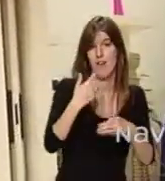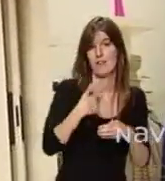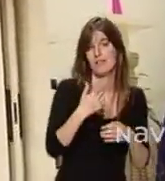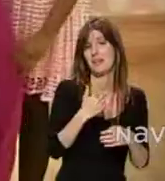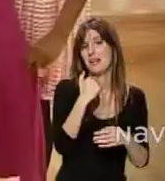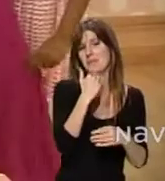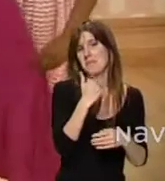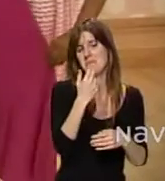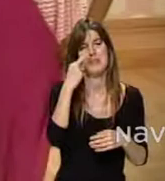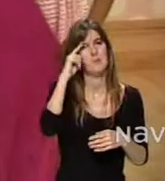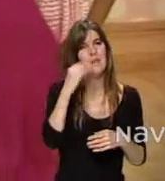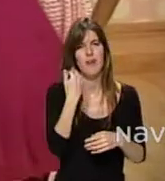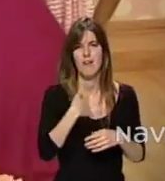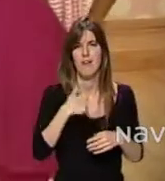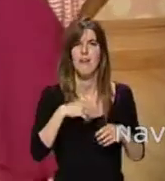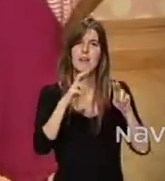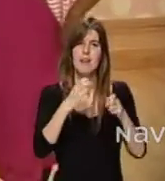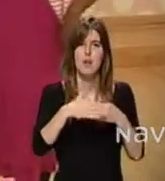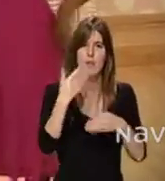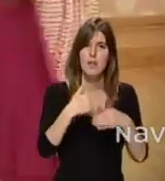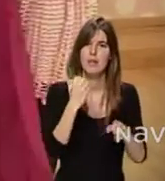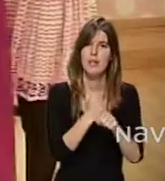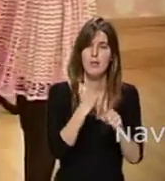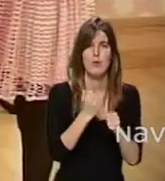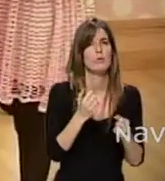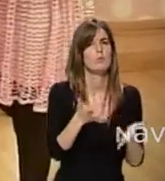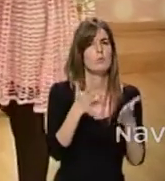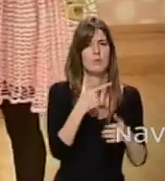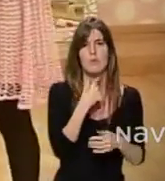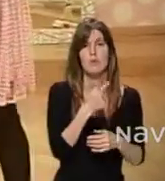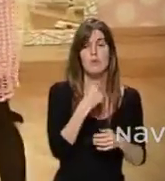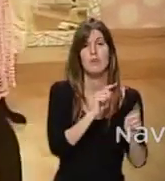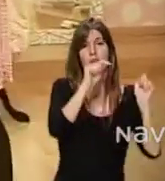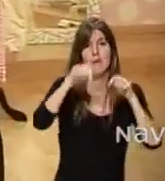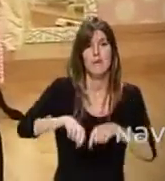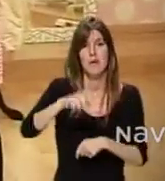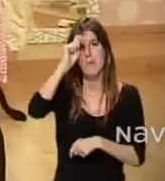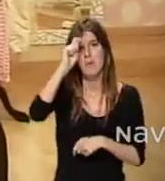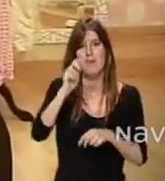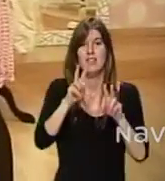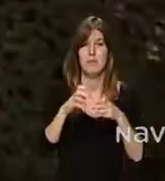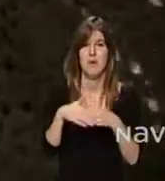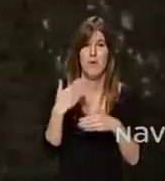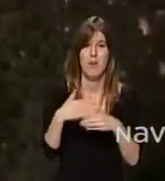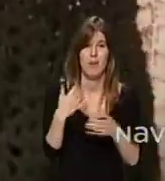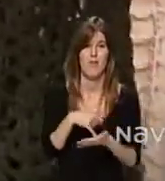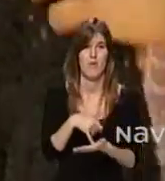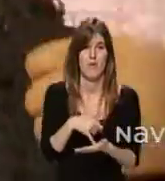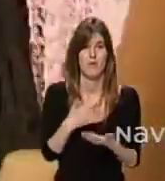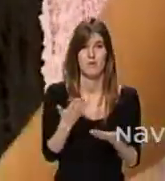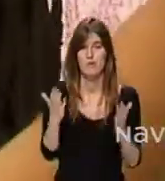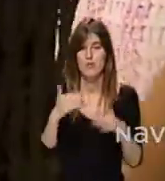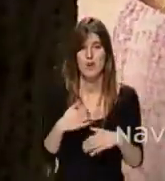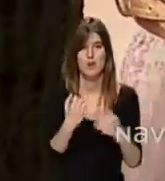un poco como mi primer trabajo y a mí me gustaba, lo que pasa que sí que es cierto que al venir a Pamplona ese tema se quedó un poco aparcado y aquí,